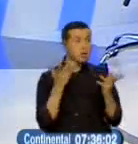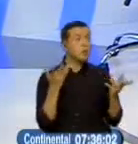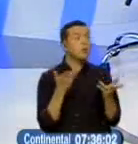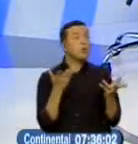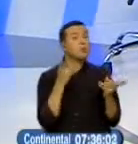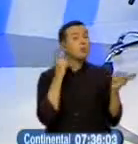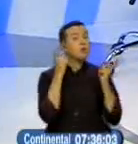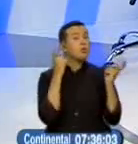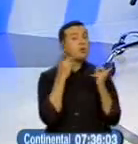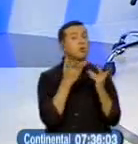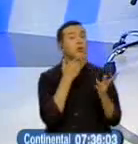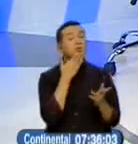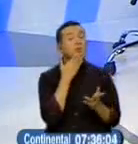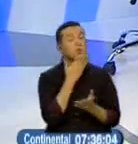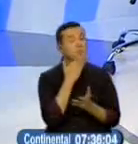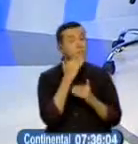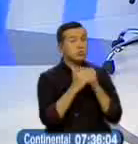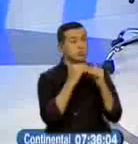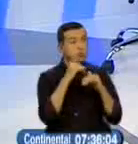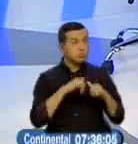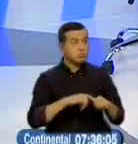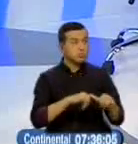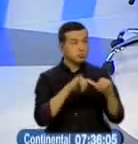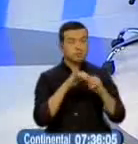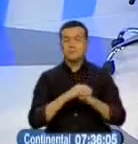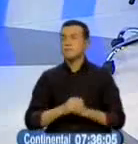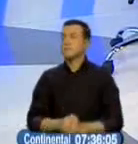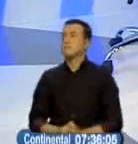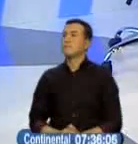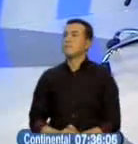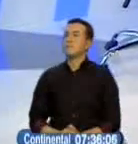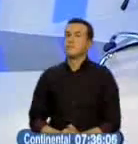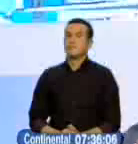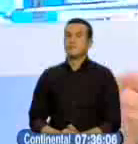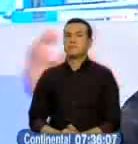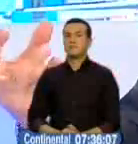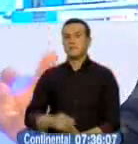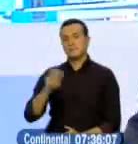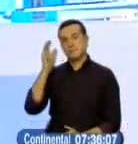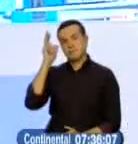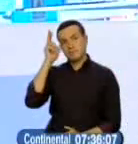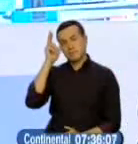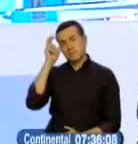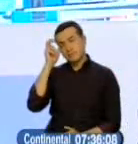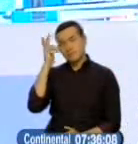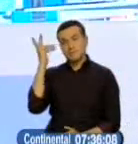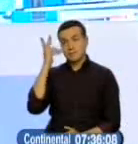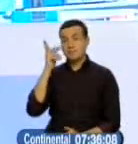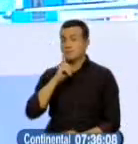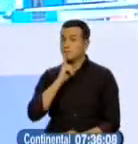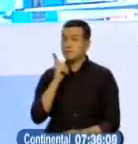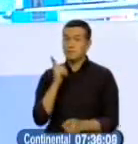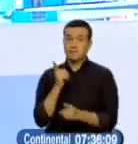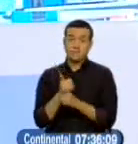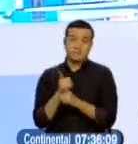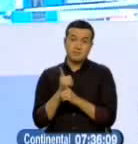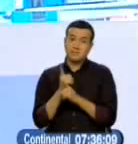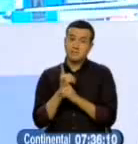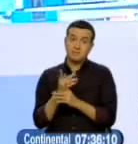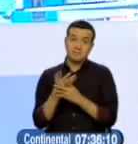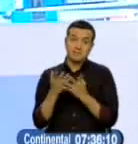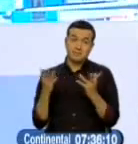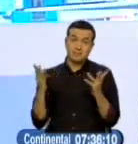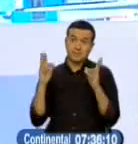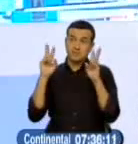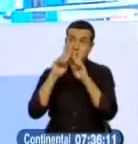esa gobernabilidad y cómo construir esa gobernabilidad? Yo creo que hay que, efectivamente, hay